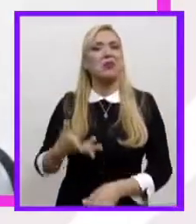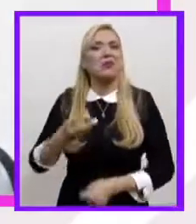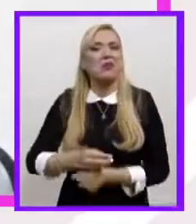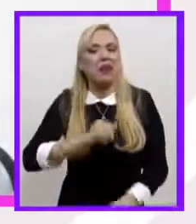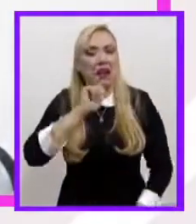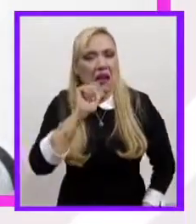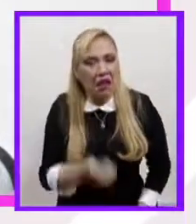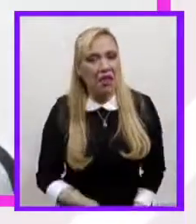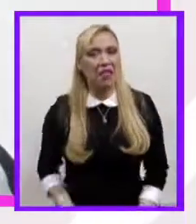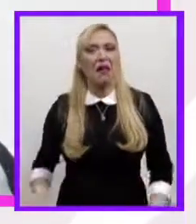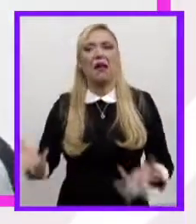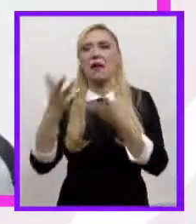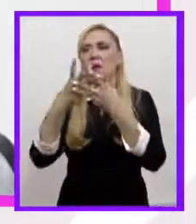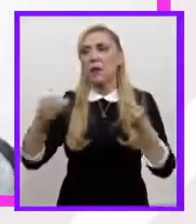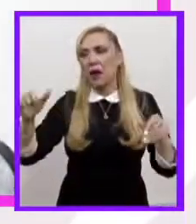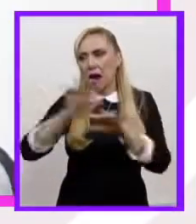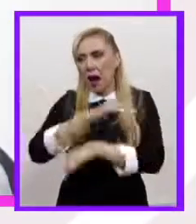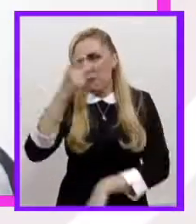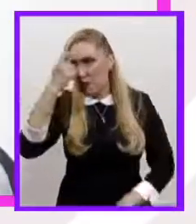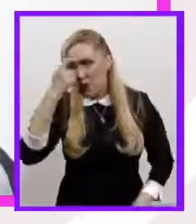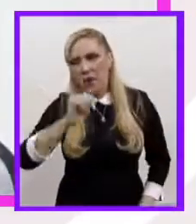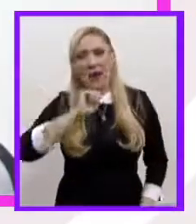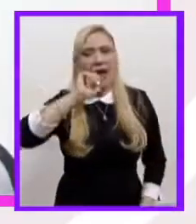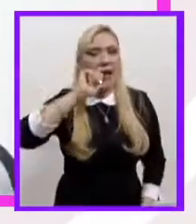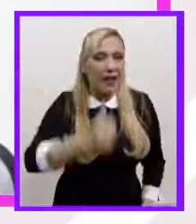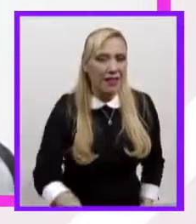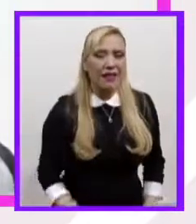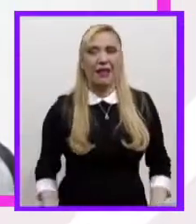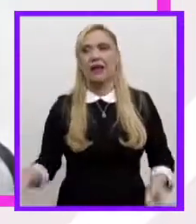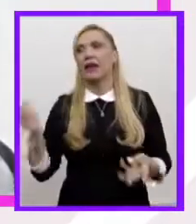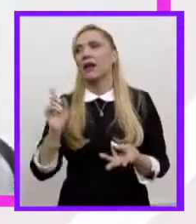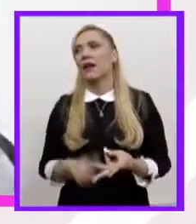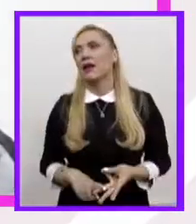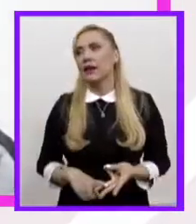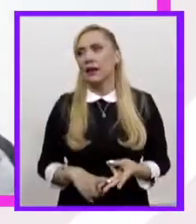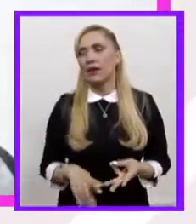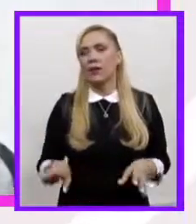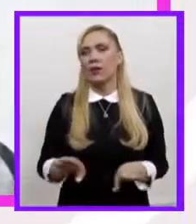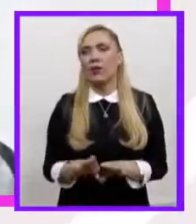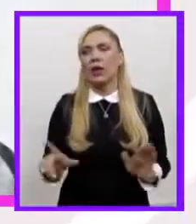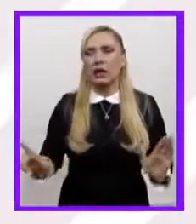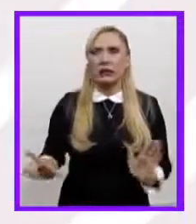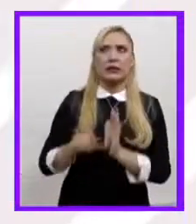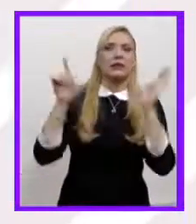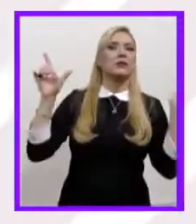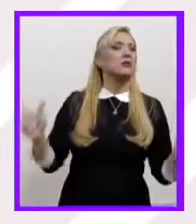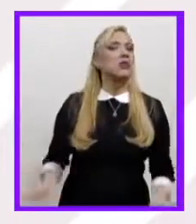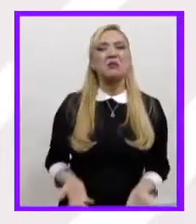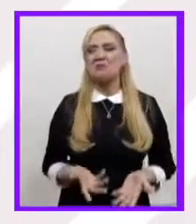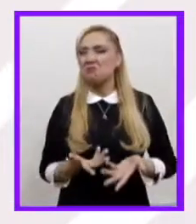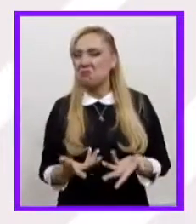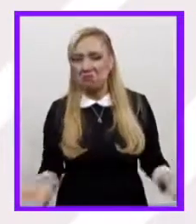más allá de que no logra un cambio cultural, más allá de que podría ser interpretado como